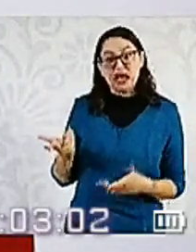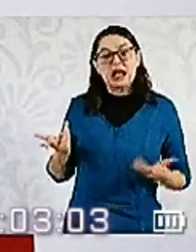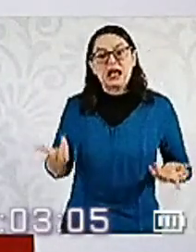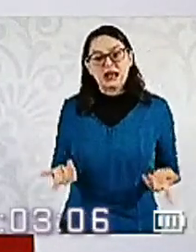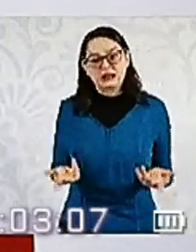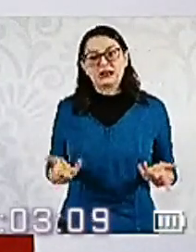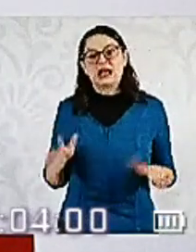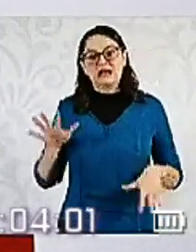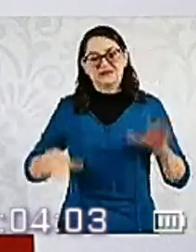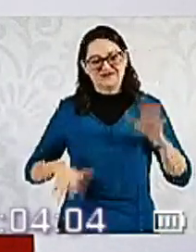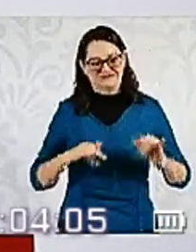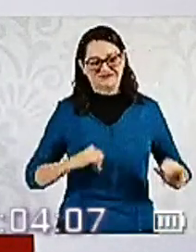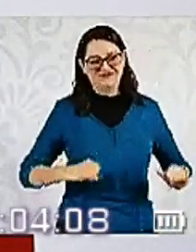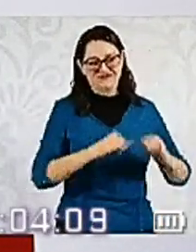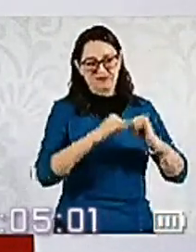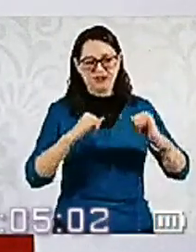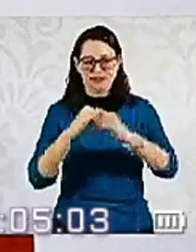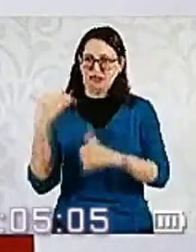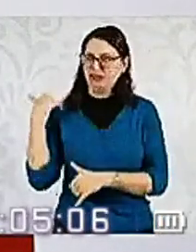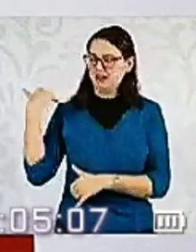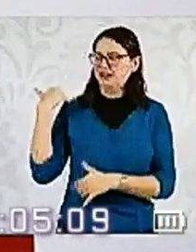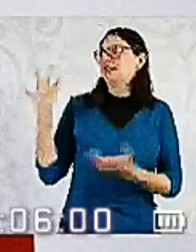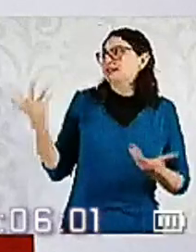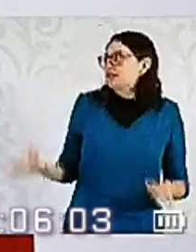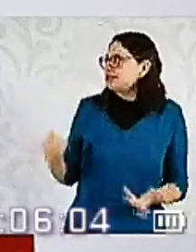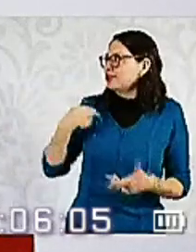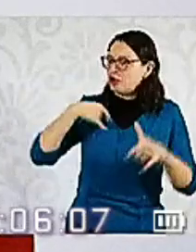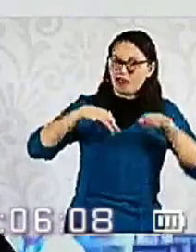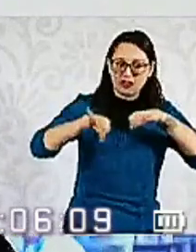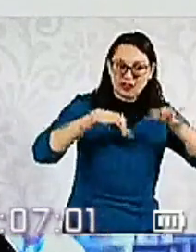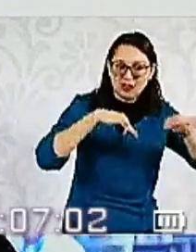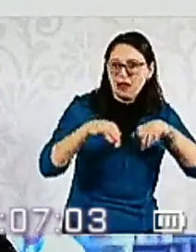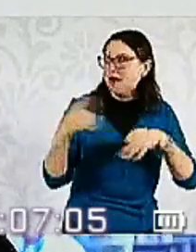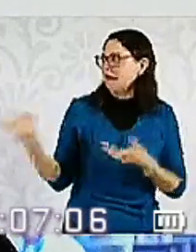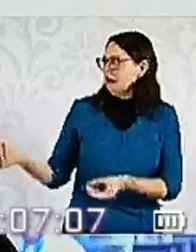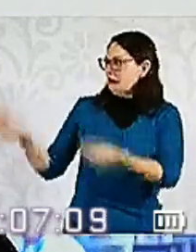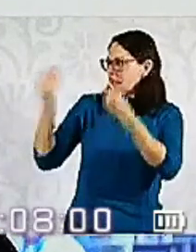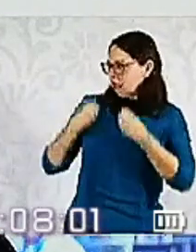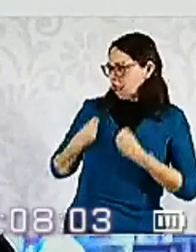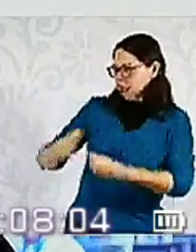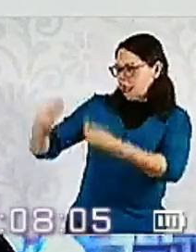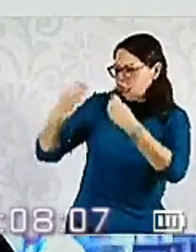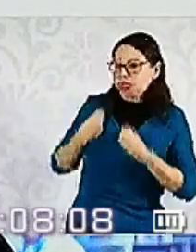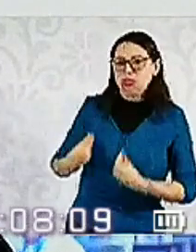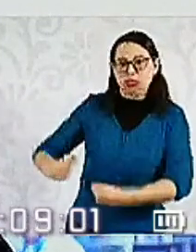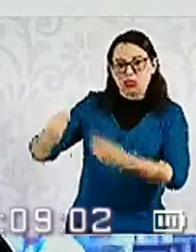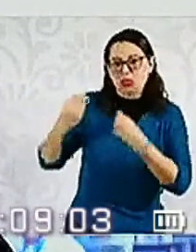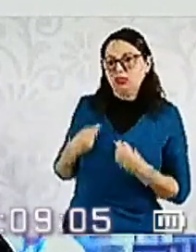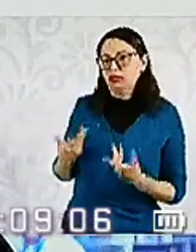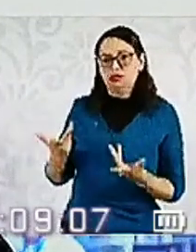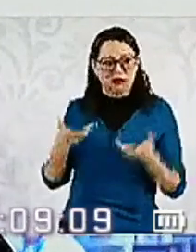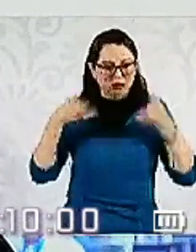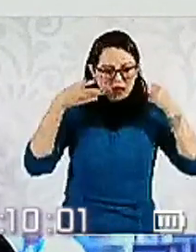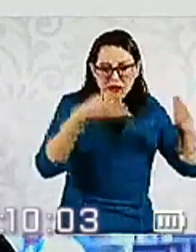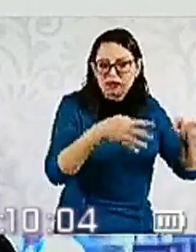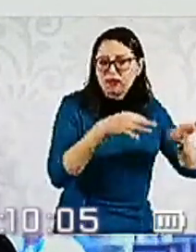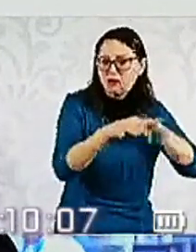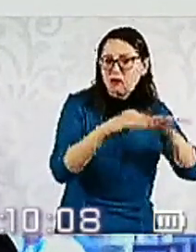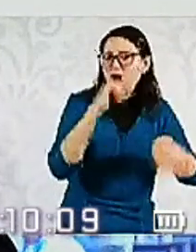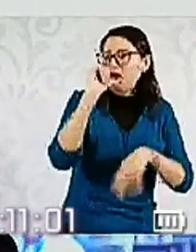de sus labores sustantivas. Entonces lo que queremos es tener no trabajar por trabajar, sino más